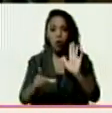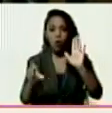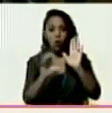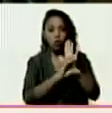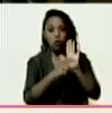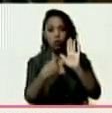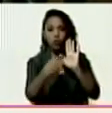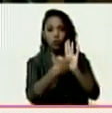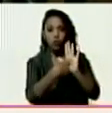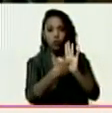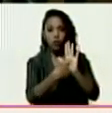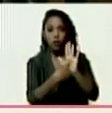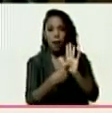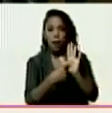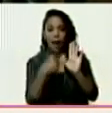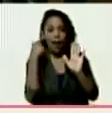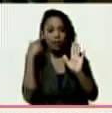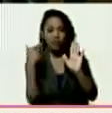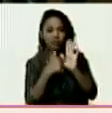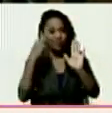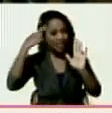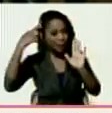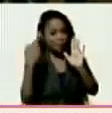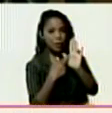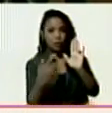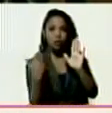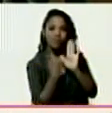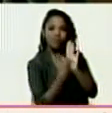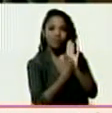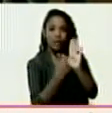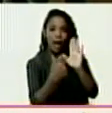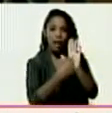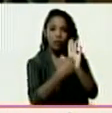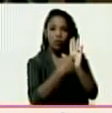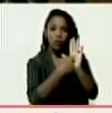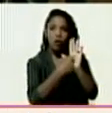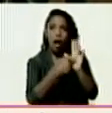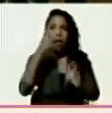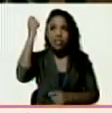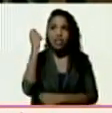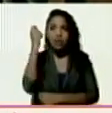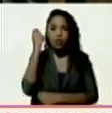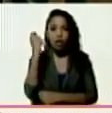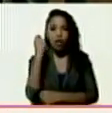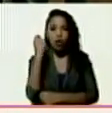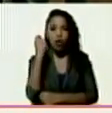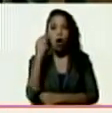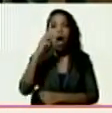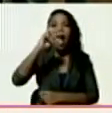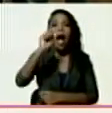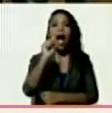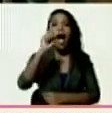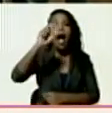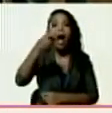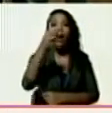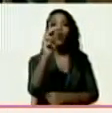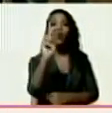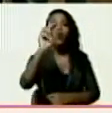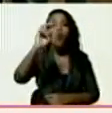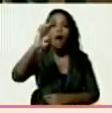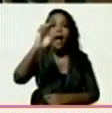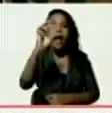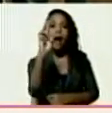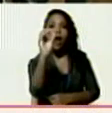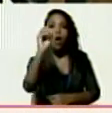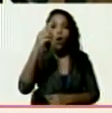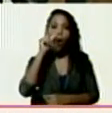Constitución, apegado a los mecanismos constitucionales, al diputado Héctor Agüero, y por supuesto de allí se desprendió todo el